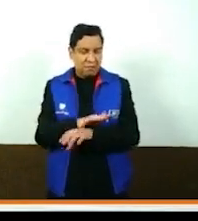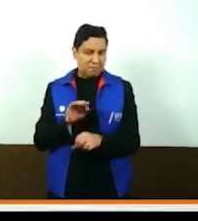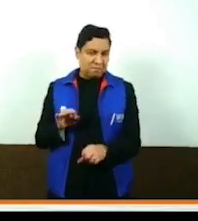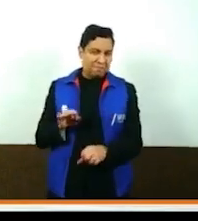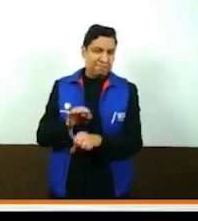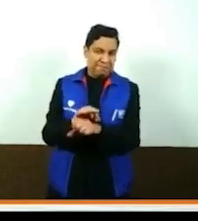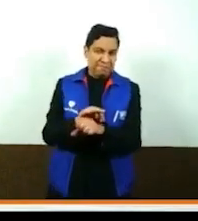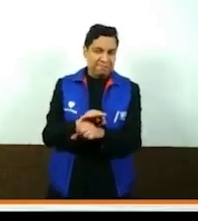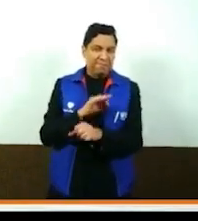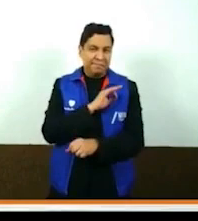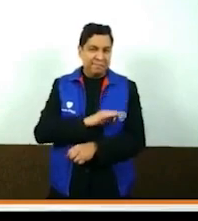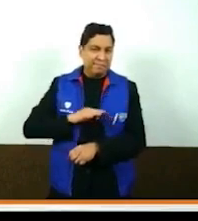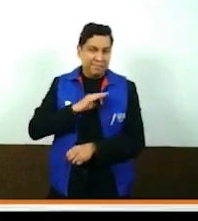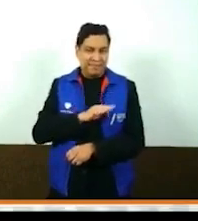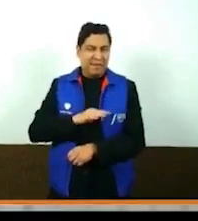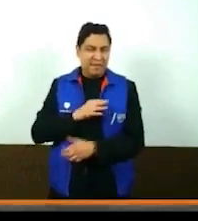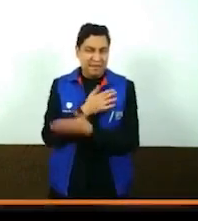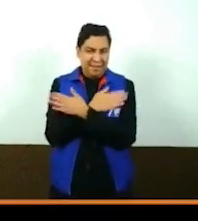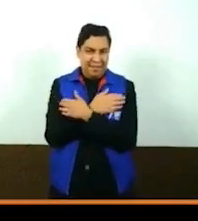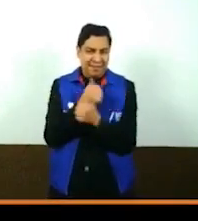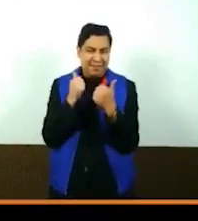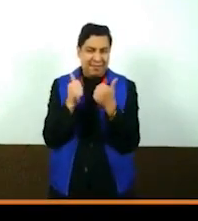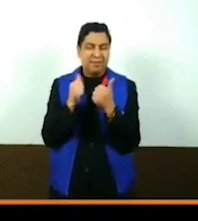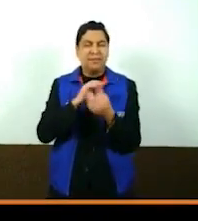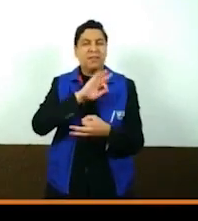empresarial. Gracias. Felicidades a todos.